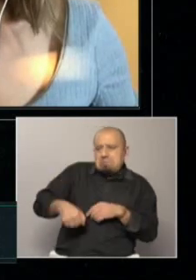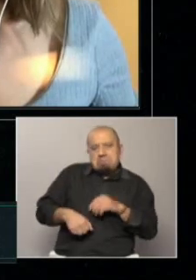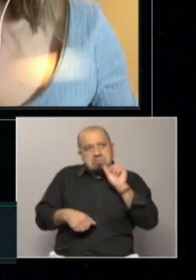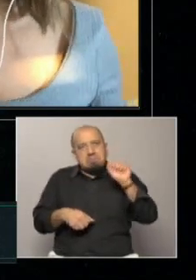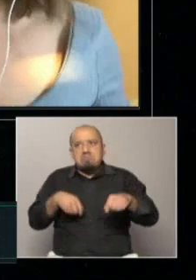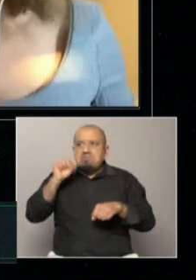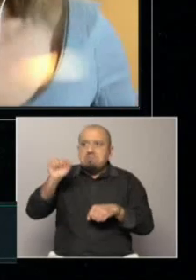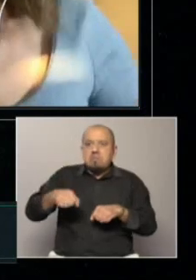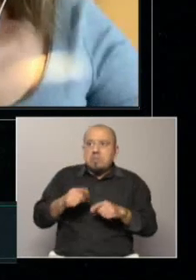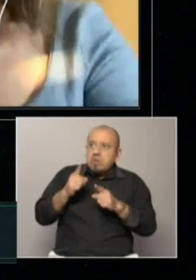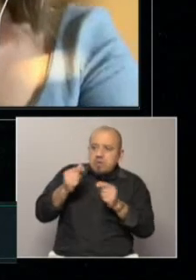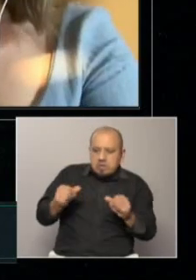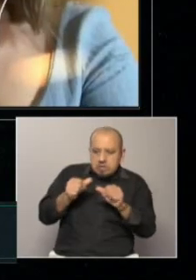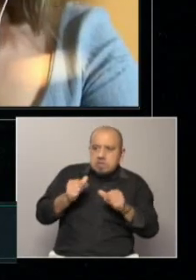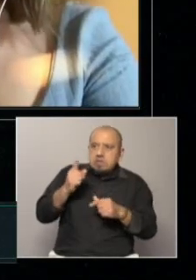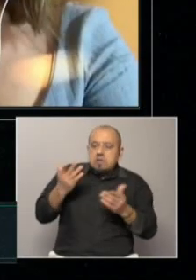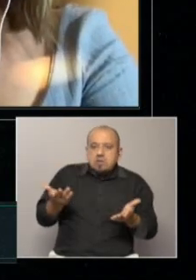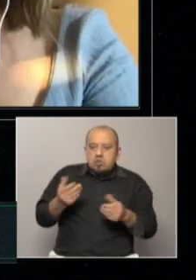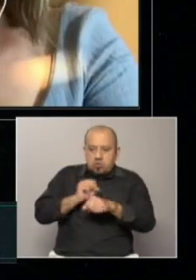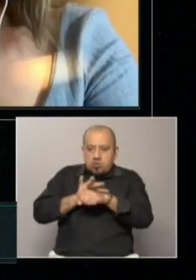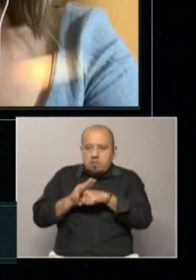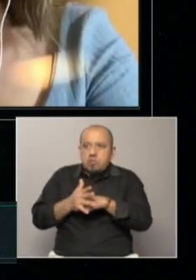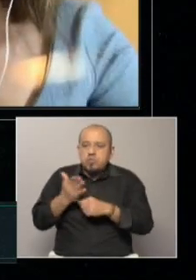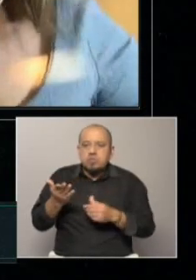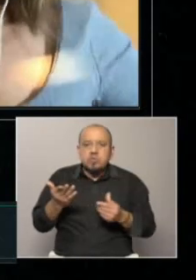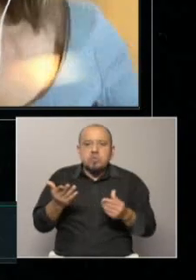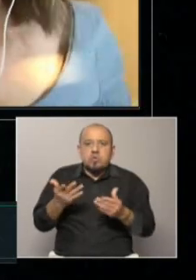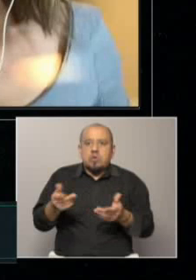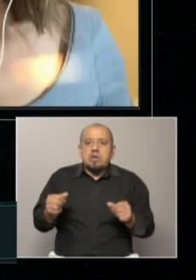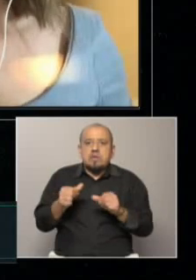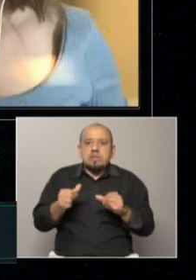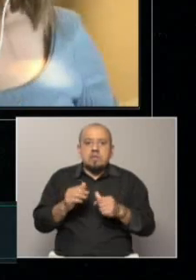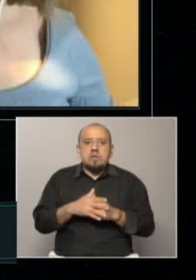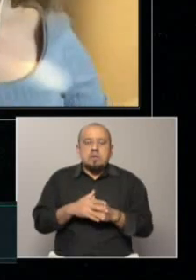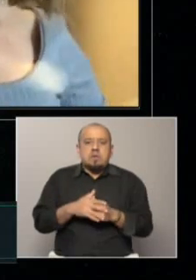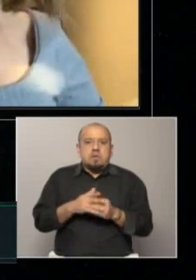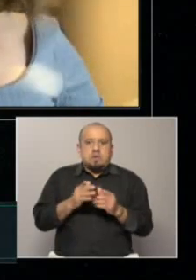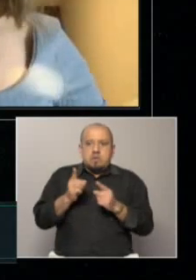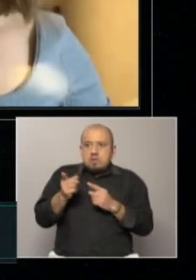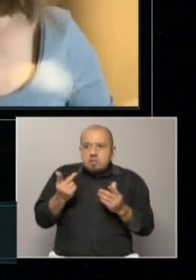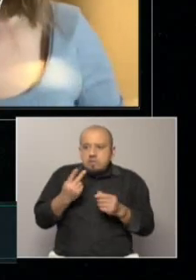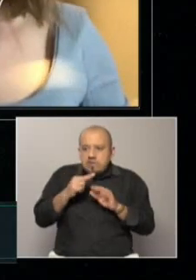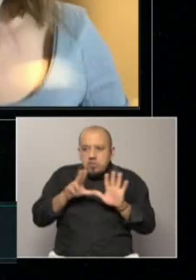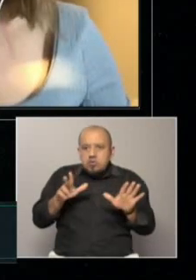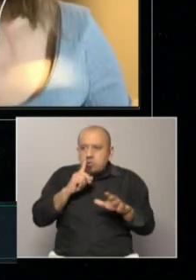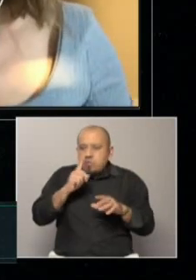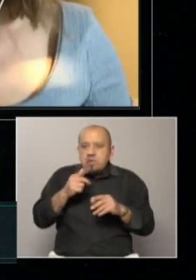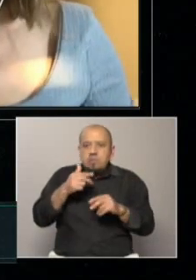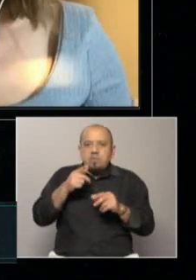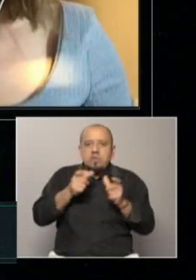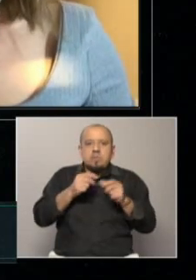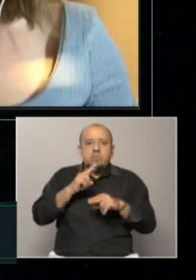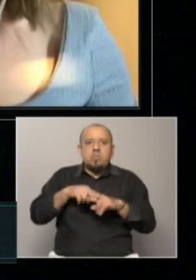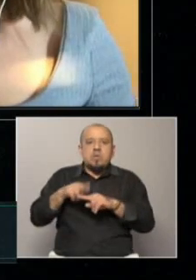que está haciendo este virus, lo que generó este virus, lo que provocó, sí, teniendo ellos 28.000 muertes por COVID.